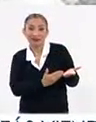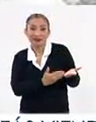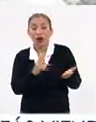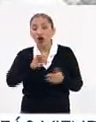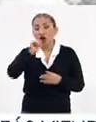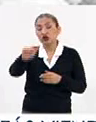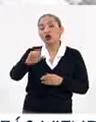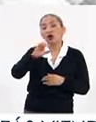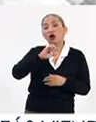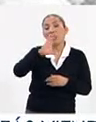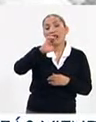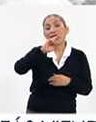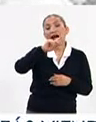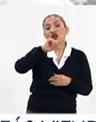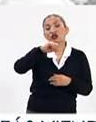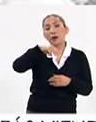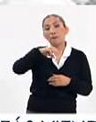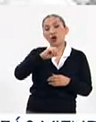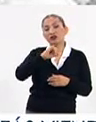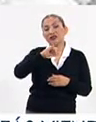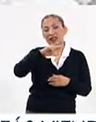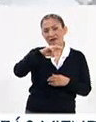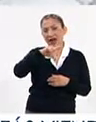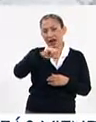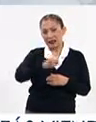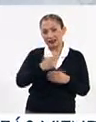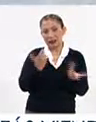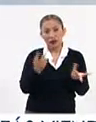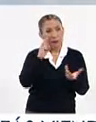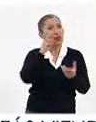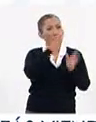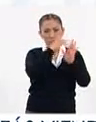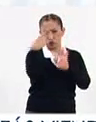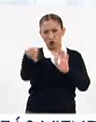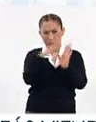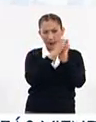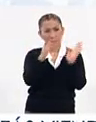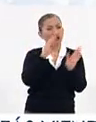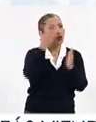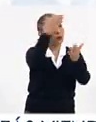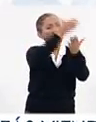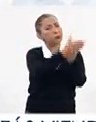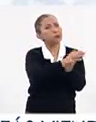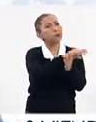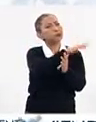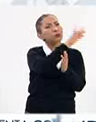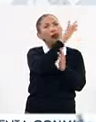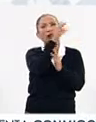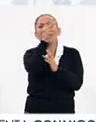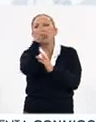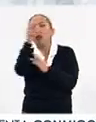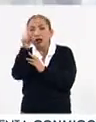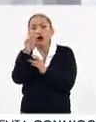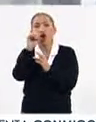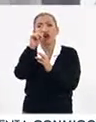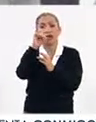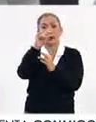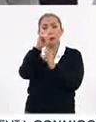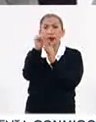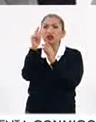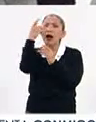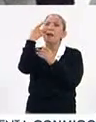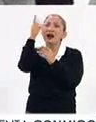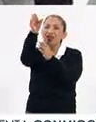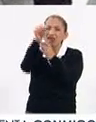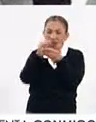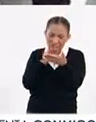Carlos Monsiváis. Sí. Un día yo viendo los libros de Monsiváis, sí, llegué a la sección de Octavio Paz, que estaban todos los libros, y empecé a leer